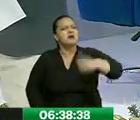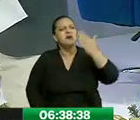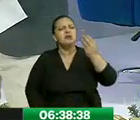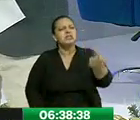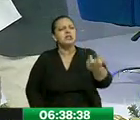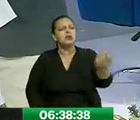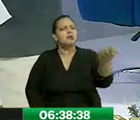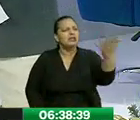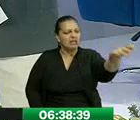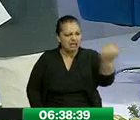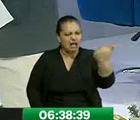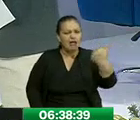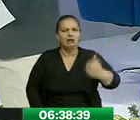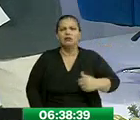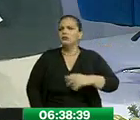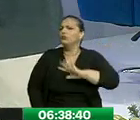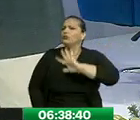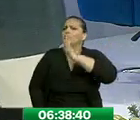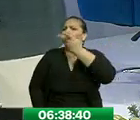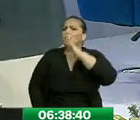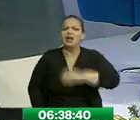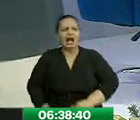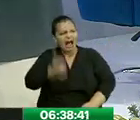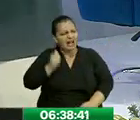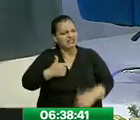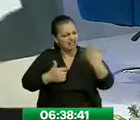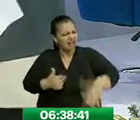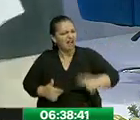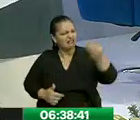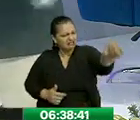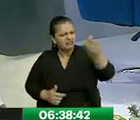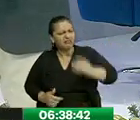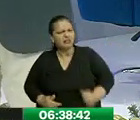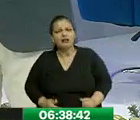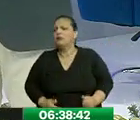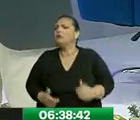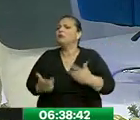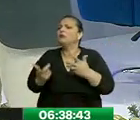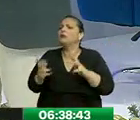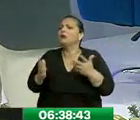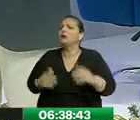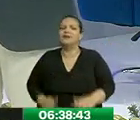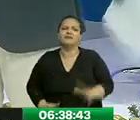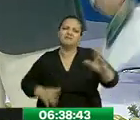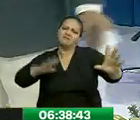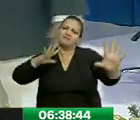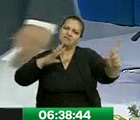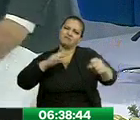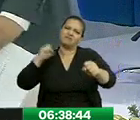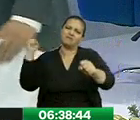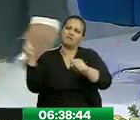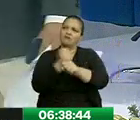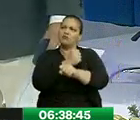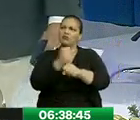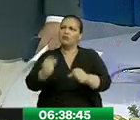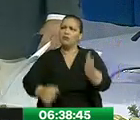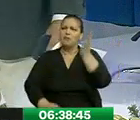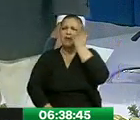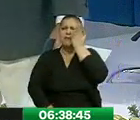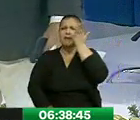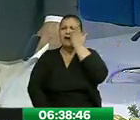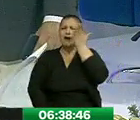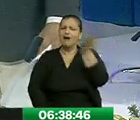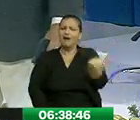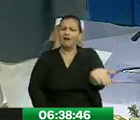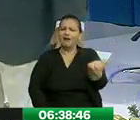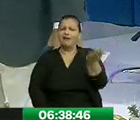los uniformados para que puedan ellos repeler precisamente la delincuencia que nos tiene prácticamente a su merced. Ellos ya saben, por ejemplo, van en